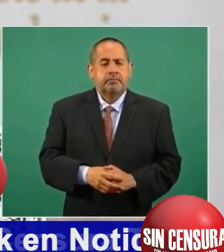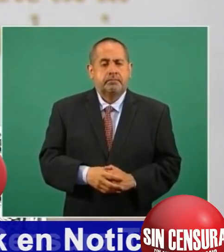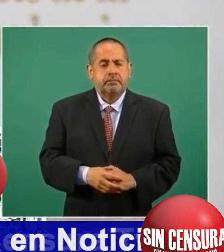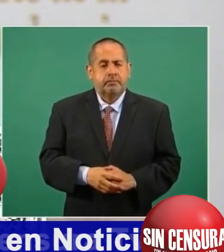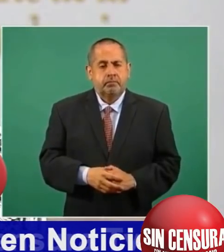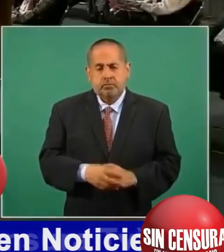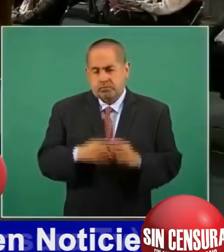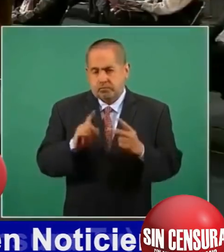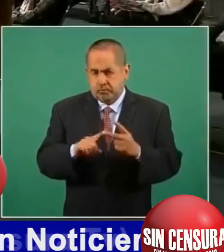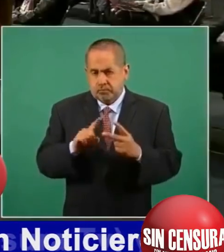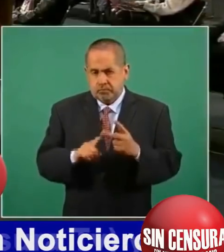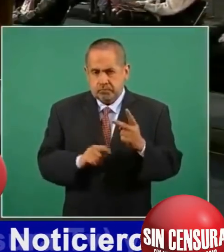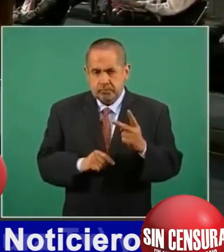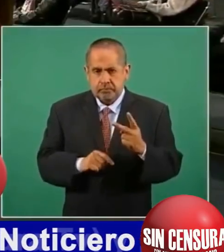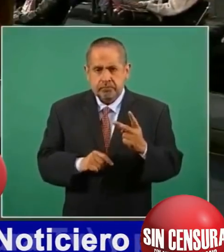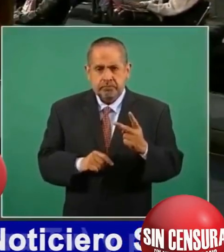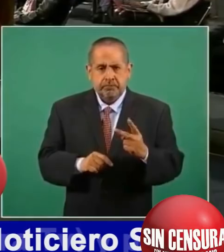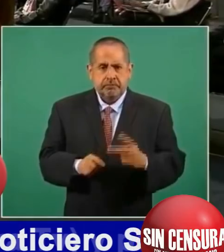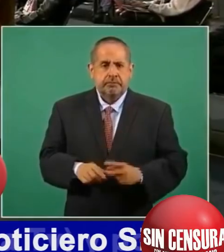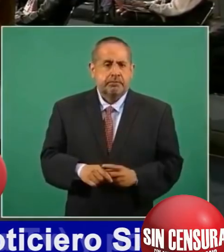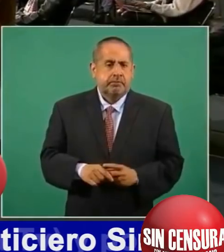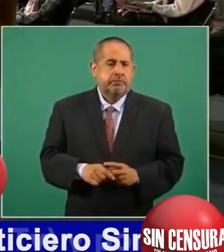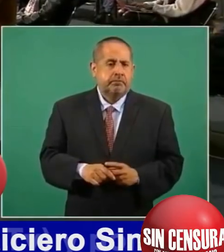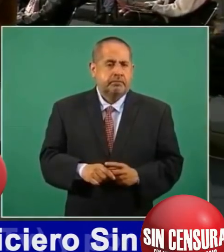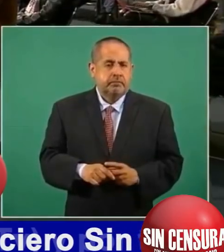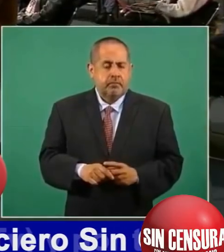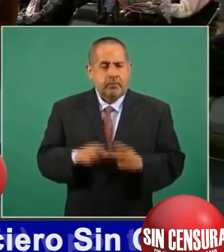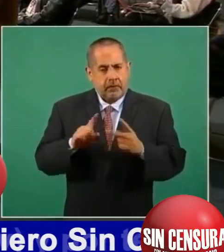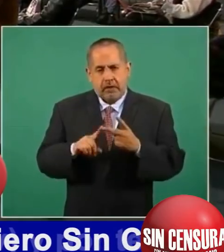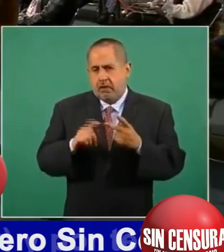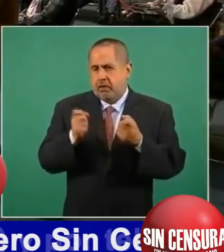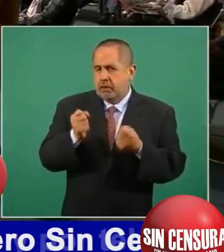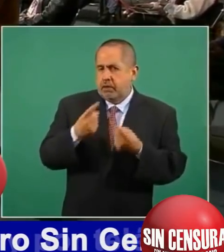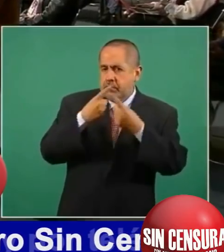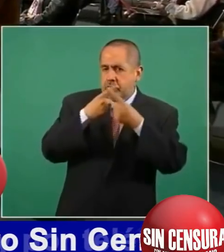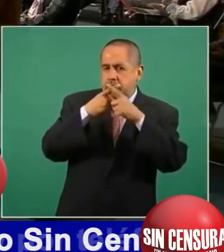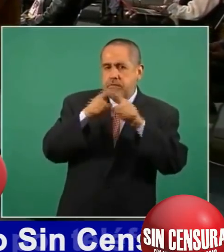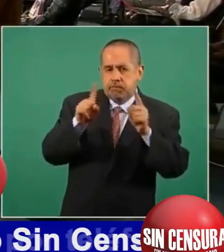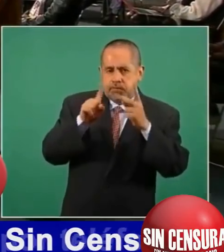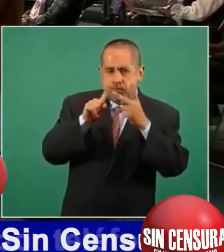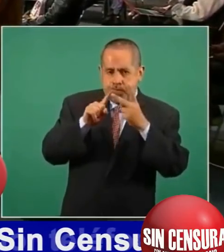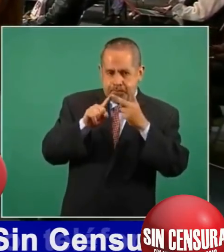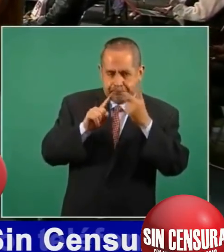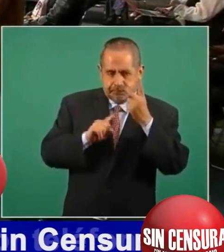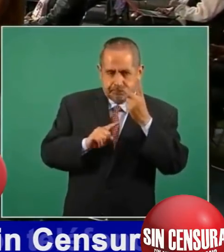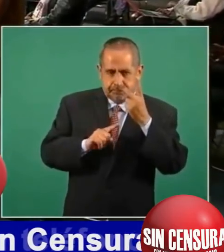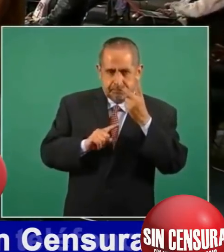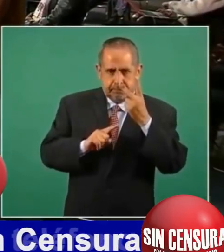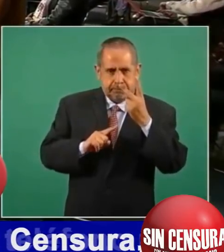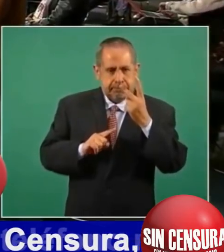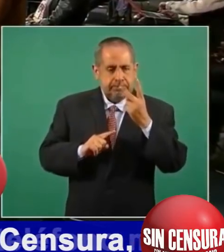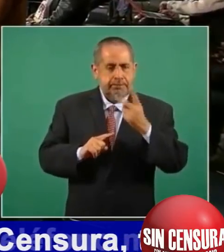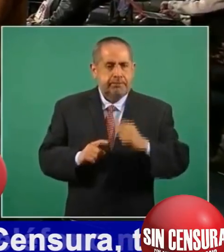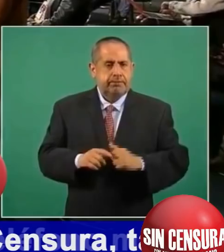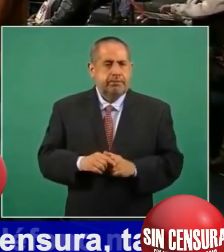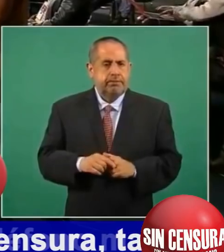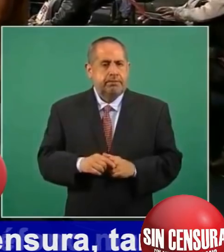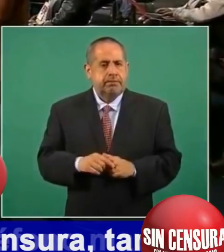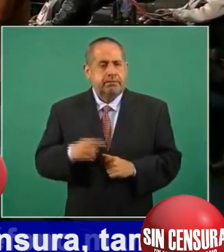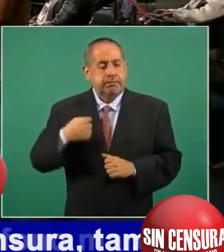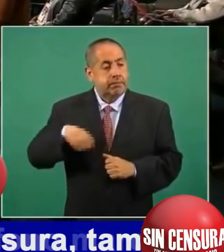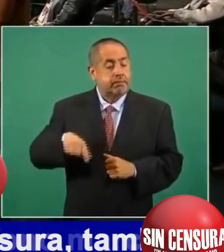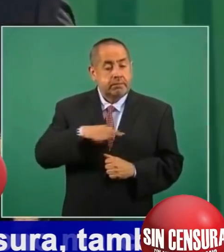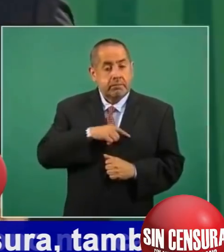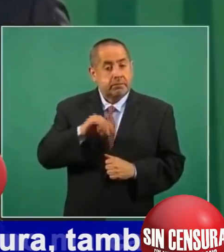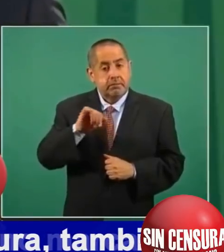Lo otro que hace la diferencia, o sea, primero que nosotros